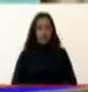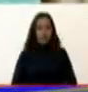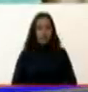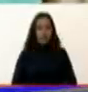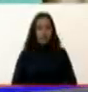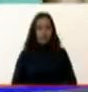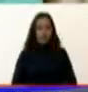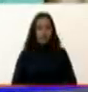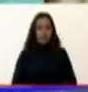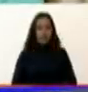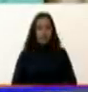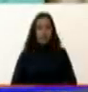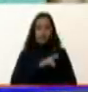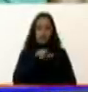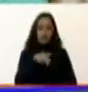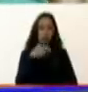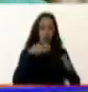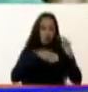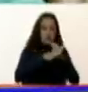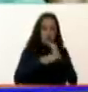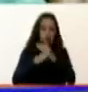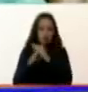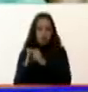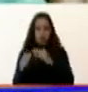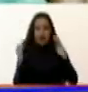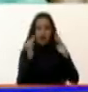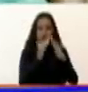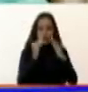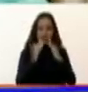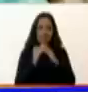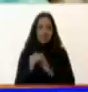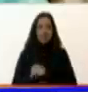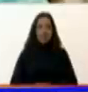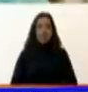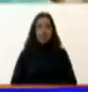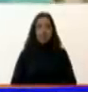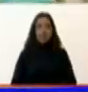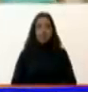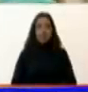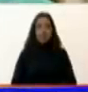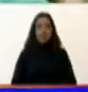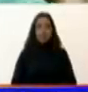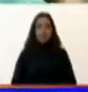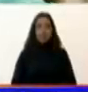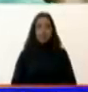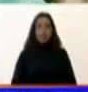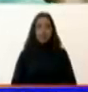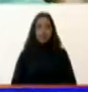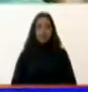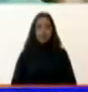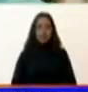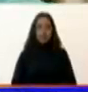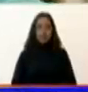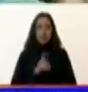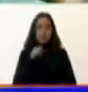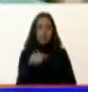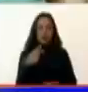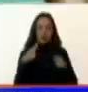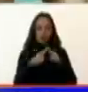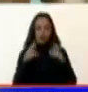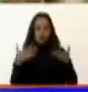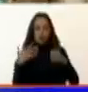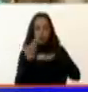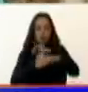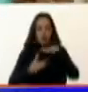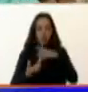vamos casa por casa, a visitar casa por casa. caso por caso